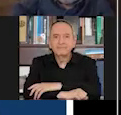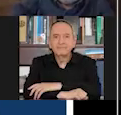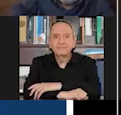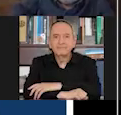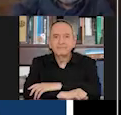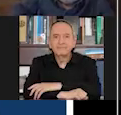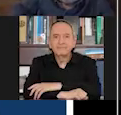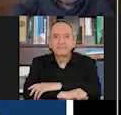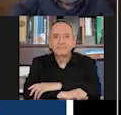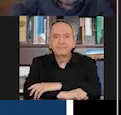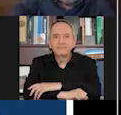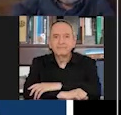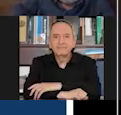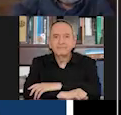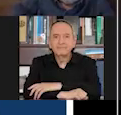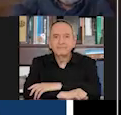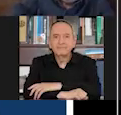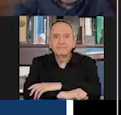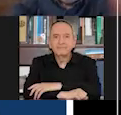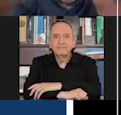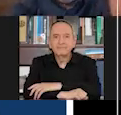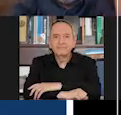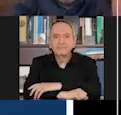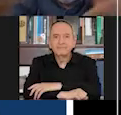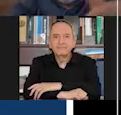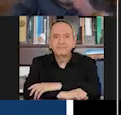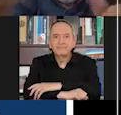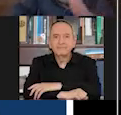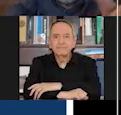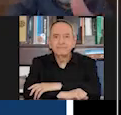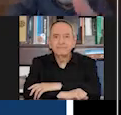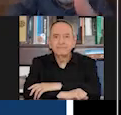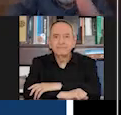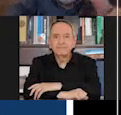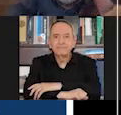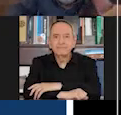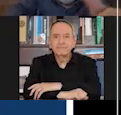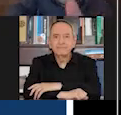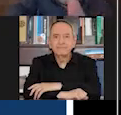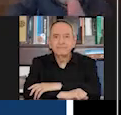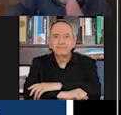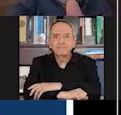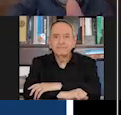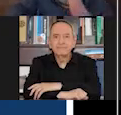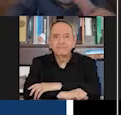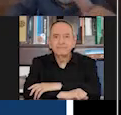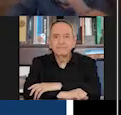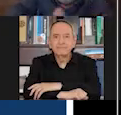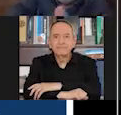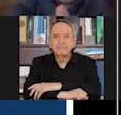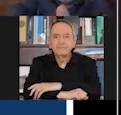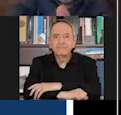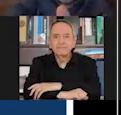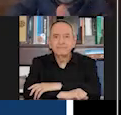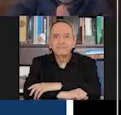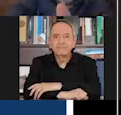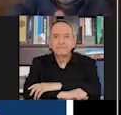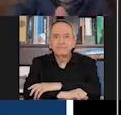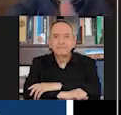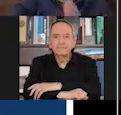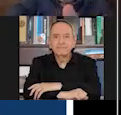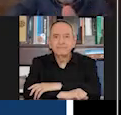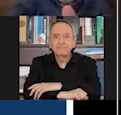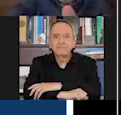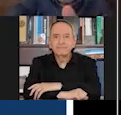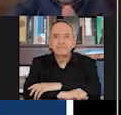para irlas modificando pero bueno pues así como van lo único que podemos decir es que ahora se están haciendo menos